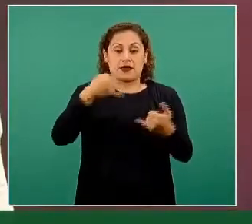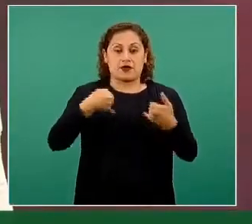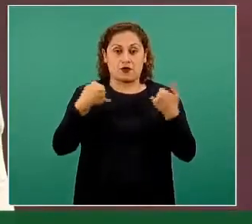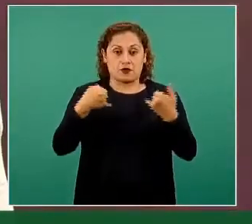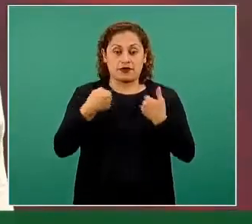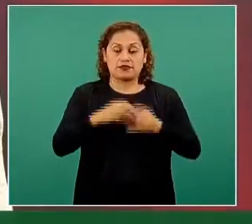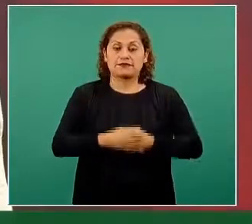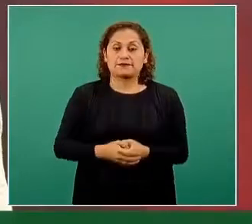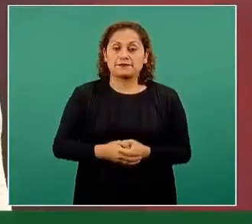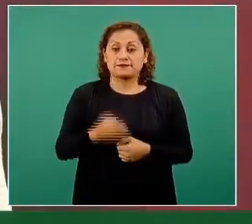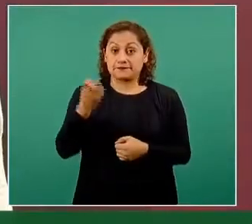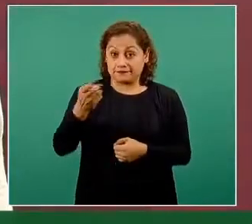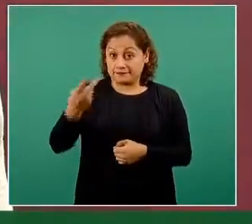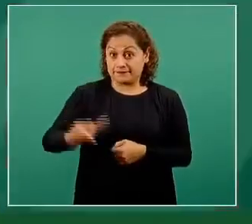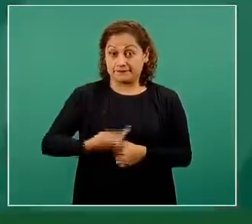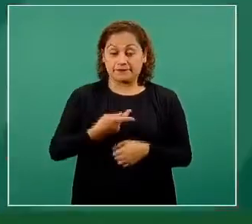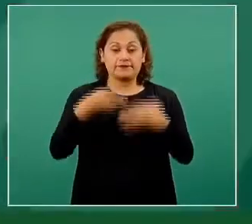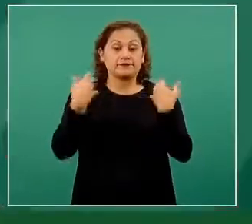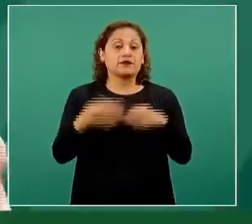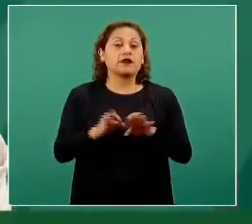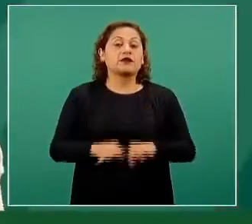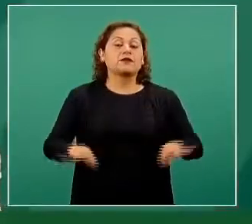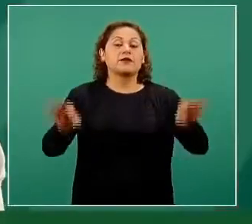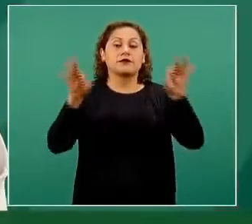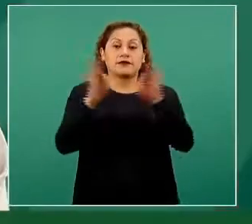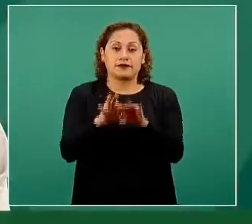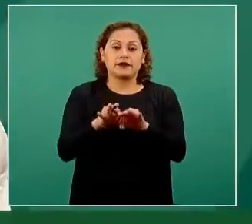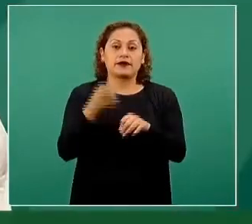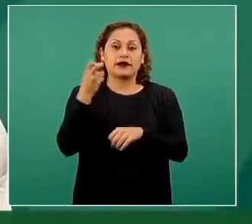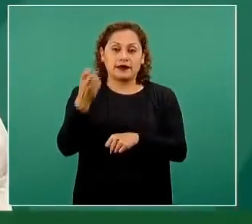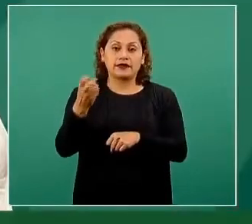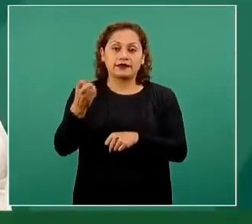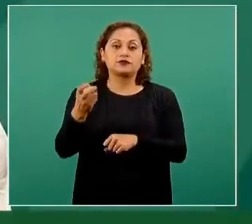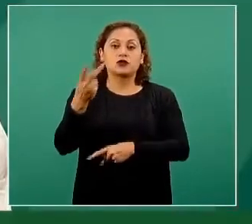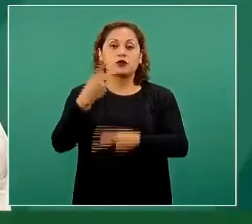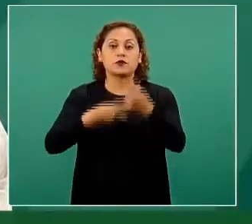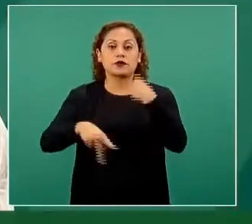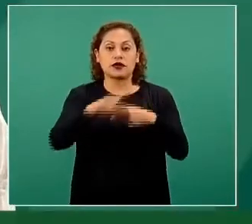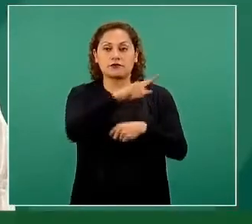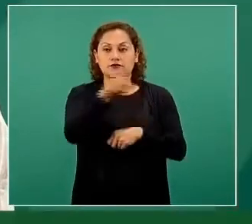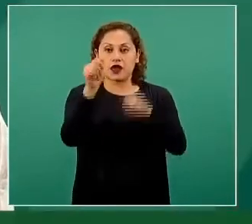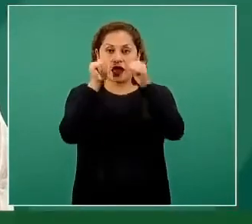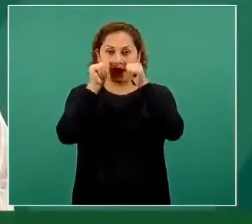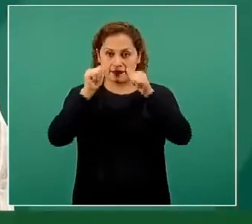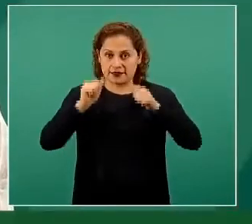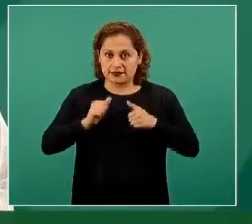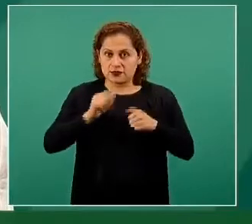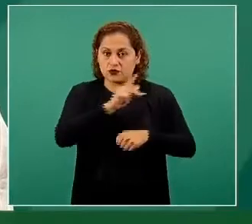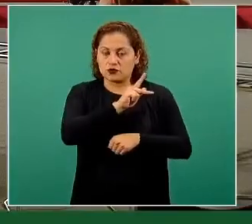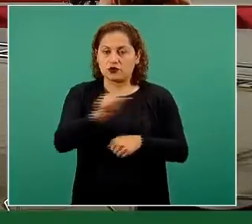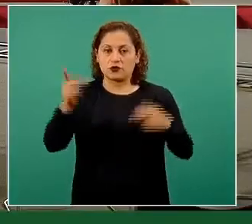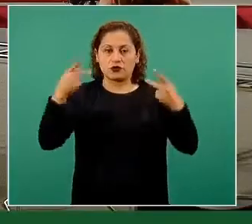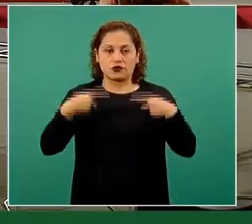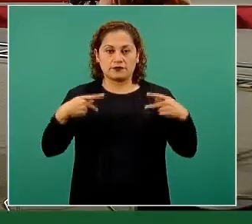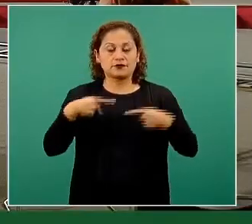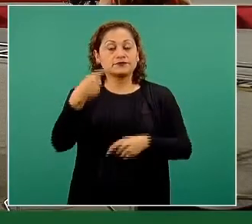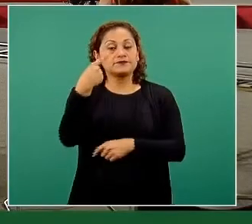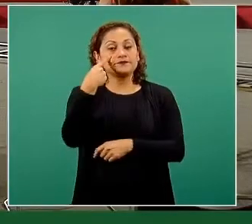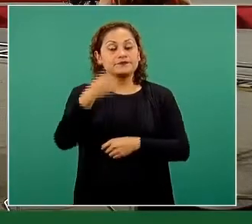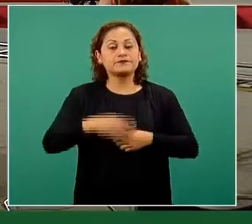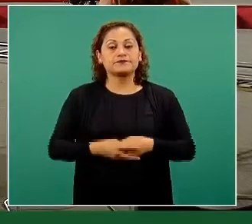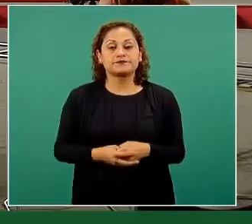Es una pregunta muy importante y que tiene repercusiones para todas las personas. Si una